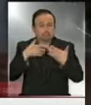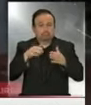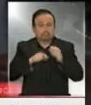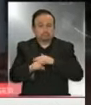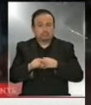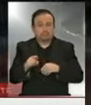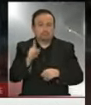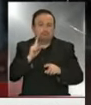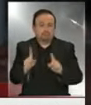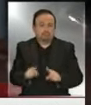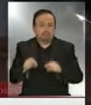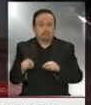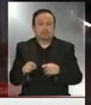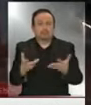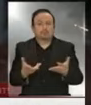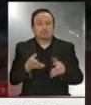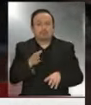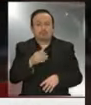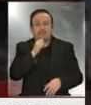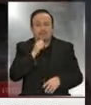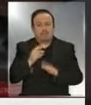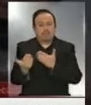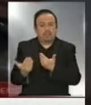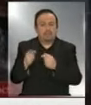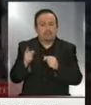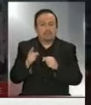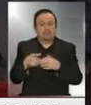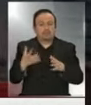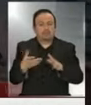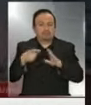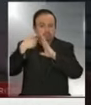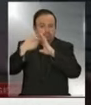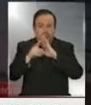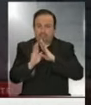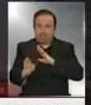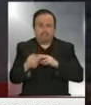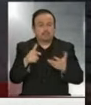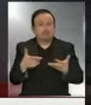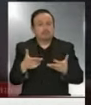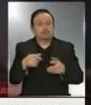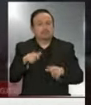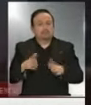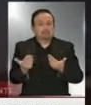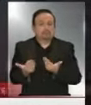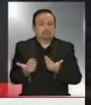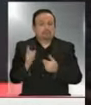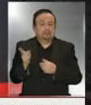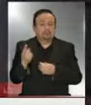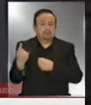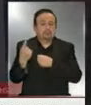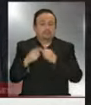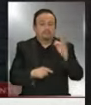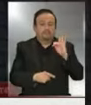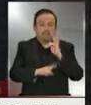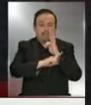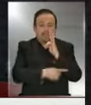ingrese, incluso ustedes? Claro, este procedimiento aún está en desarrollo, se está transmitiendo en vivo, como bien se señala, y estamos esperando las instrucciones del